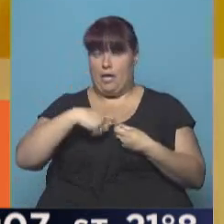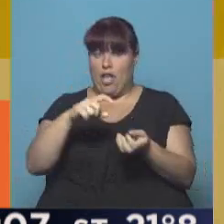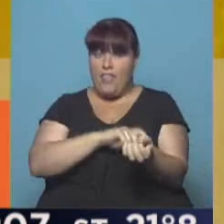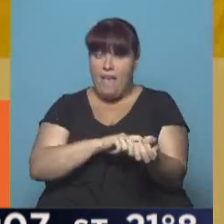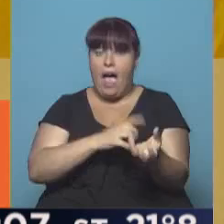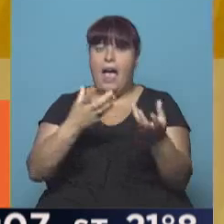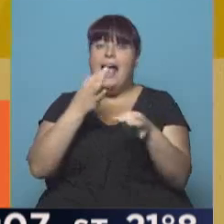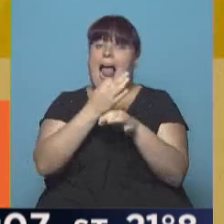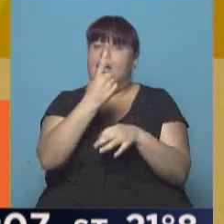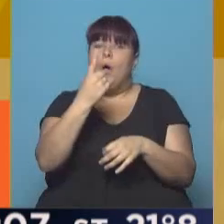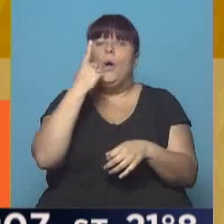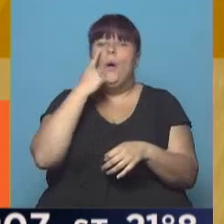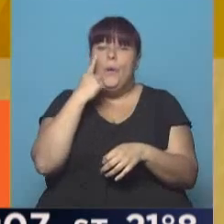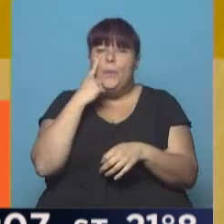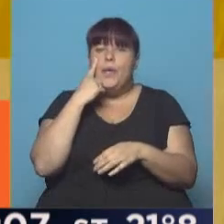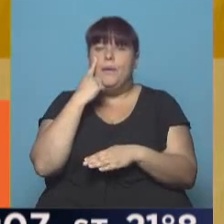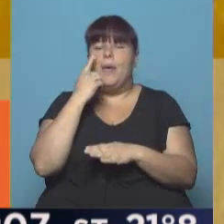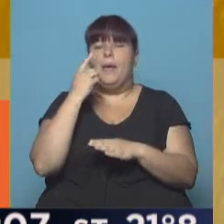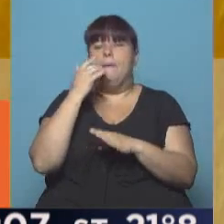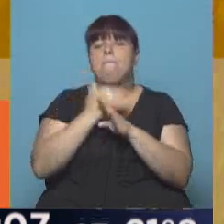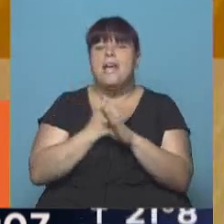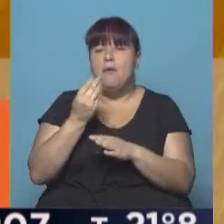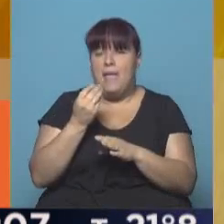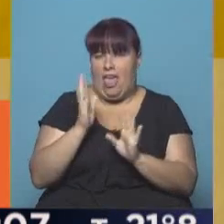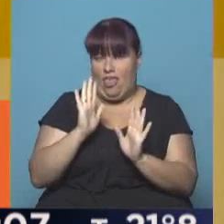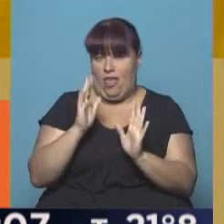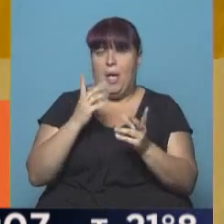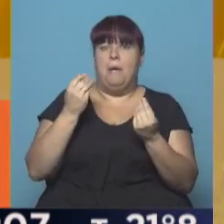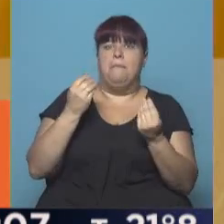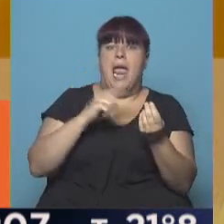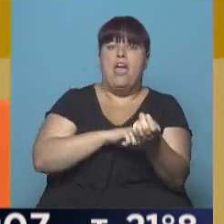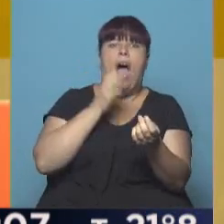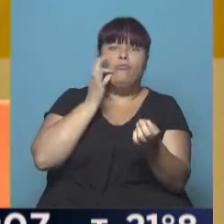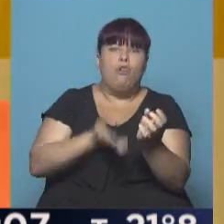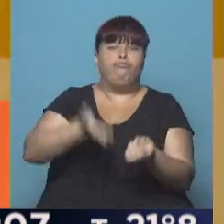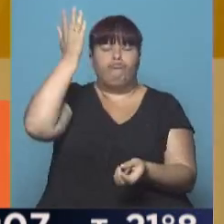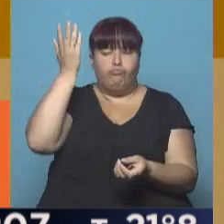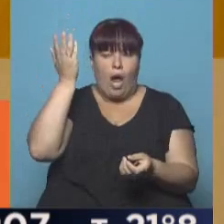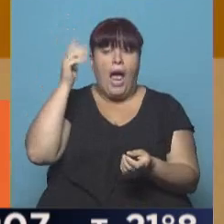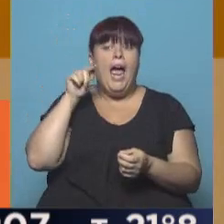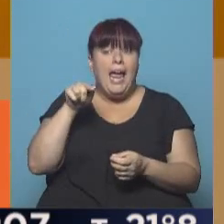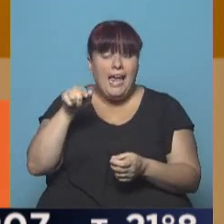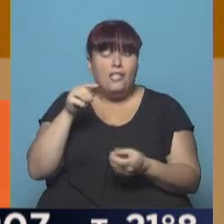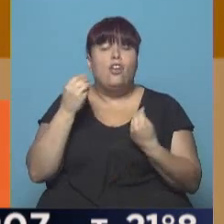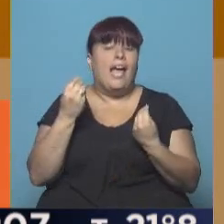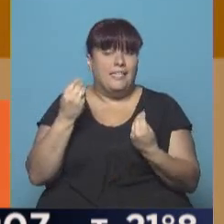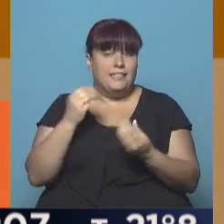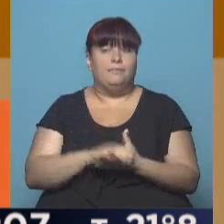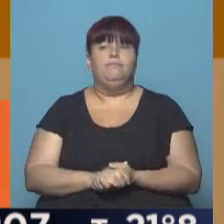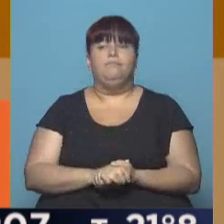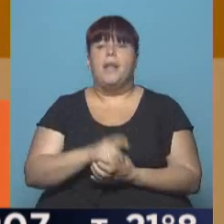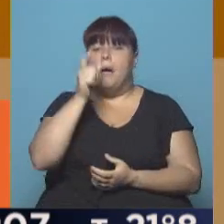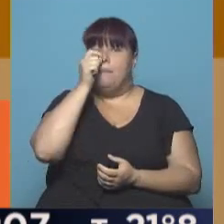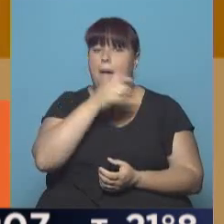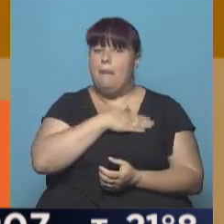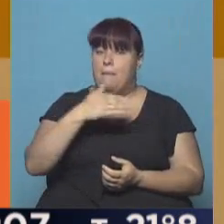diabetes tipo 1 vivir con menos miedo sin miedos a hipoglucemia esto implica que los padres